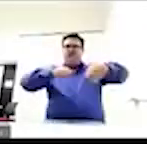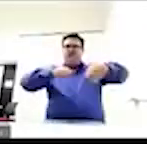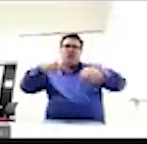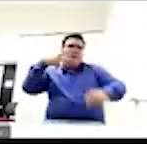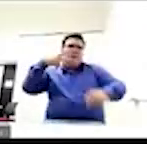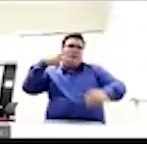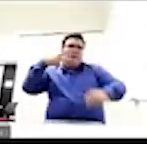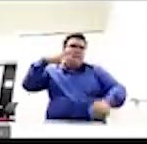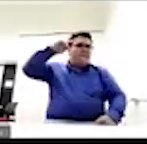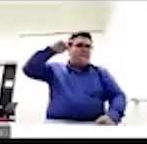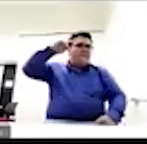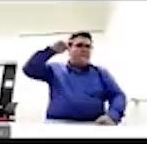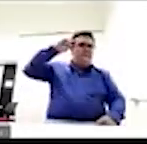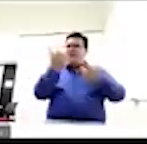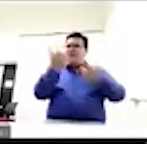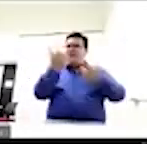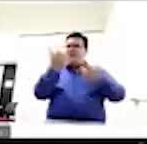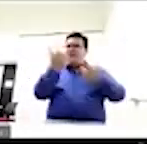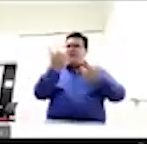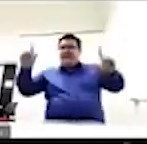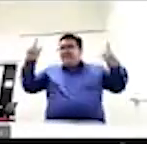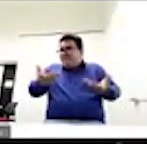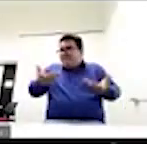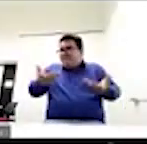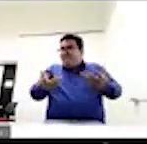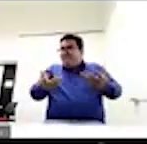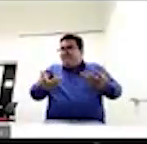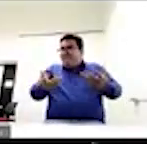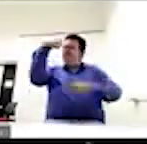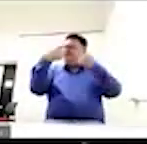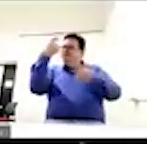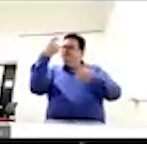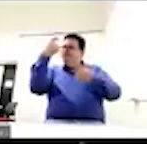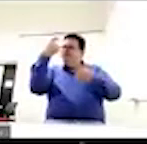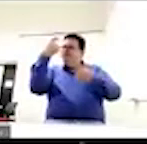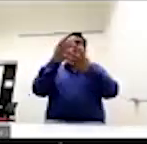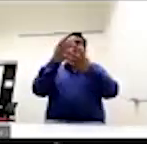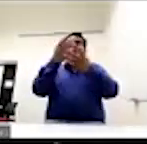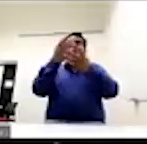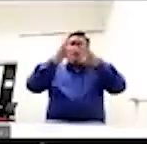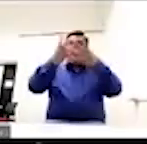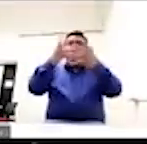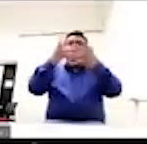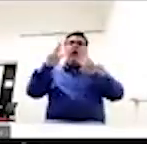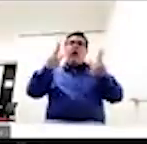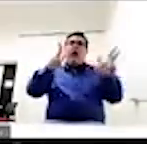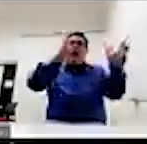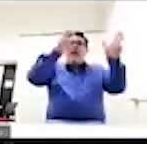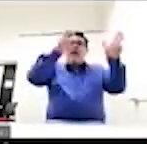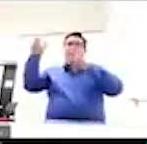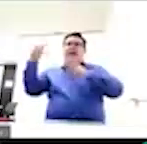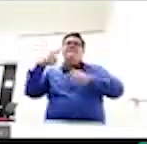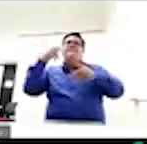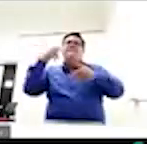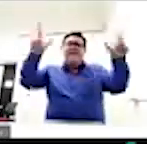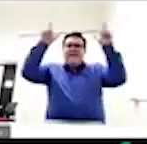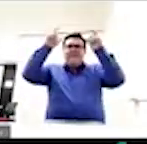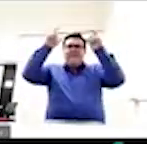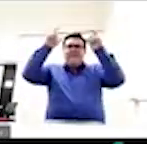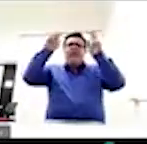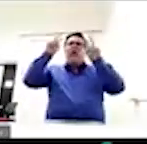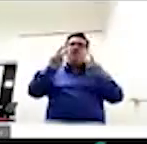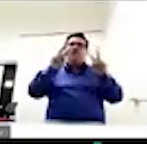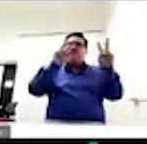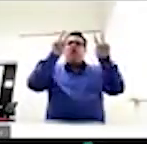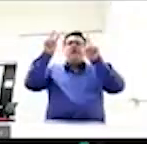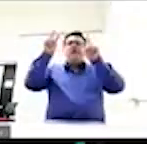libertad. Yo prefiero observar el mundo con los ojos mansos de una vaca, proteger mis crías como